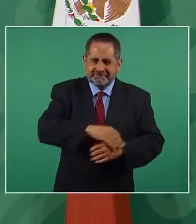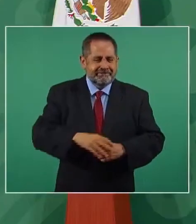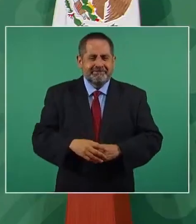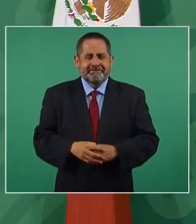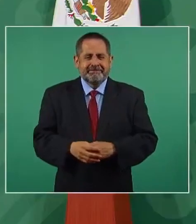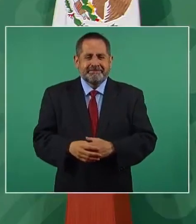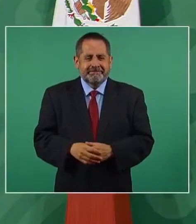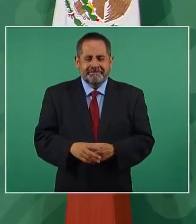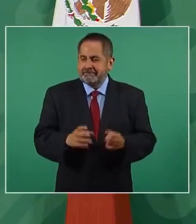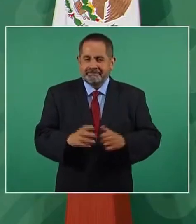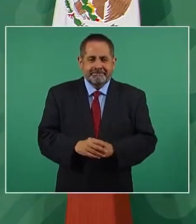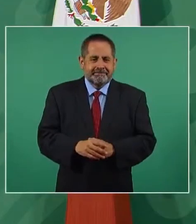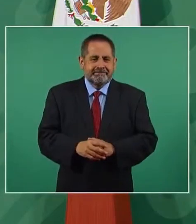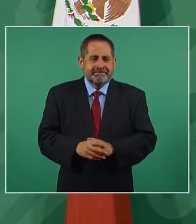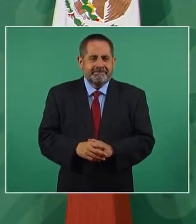Nada más que